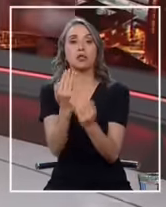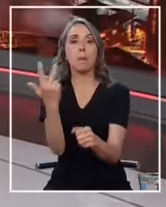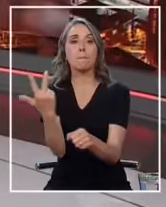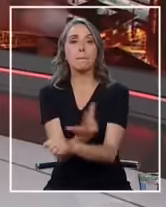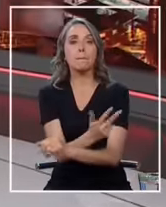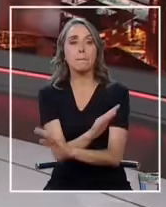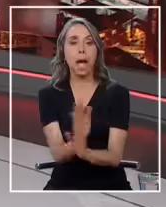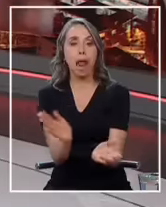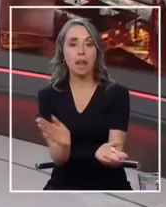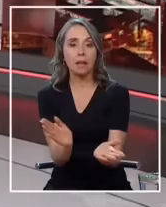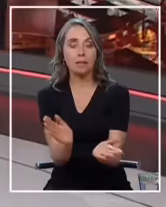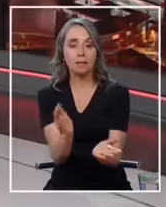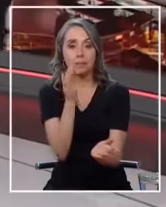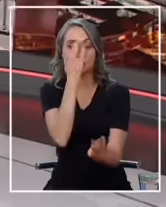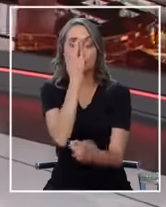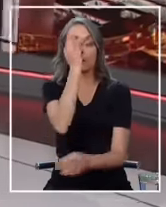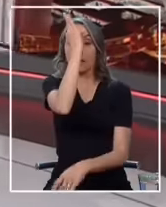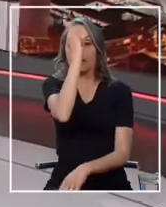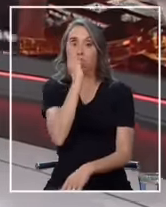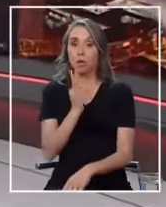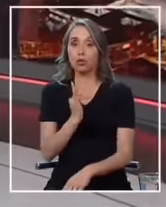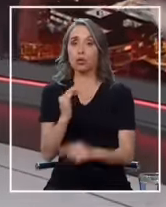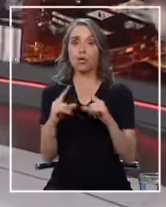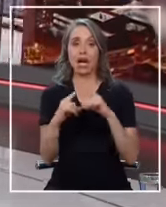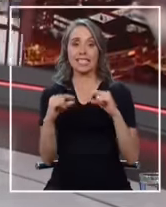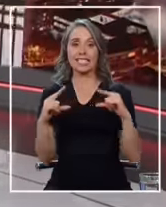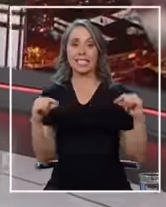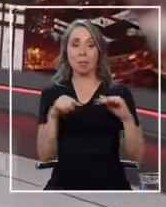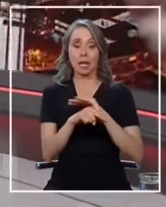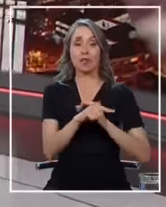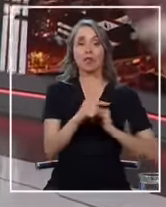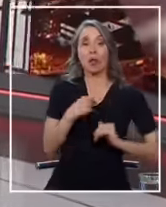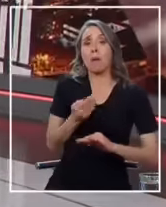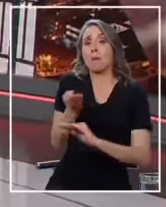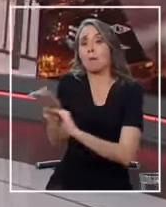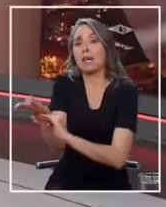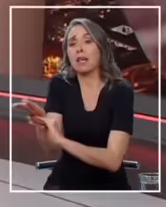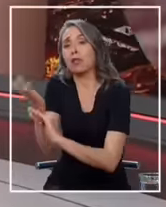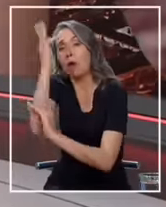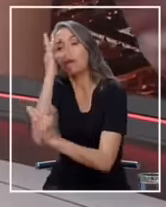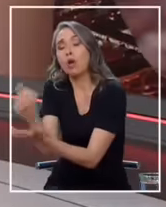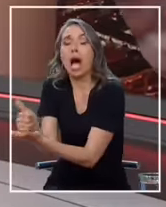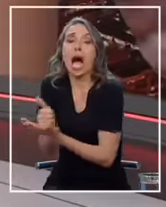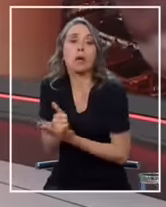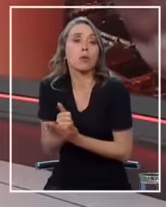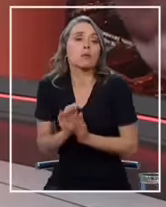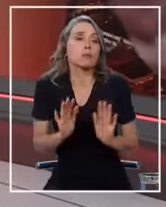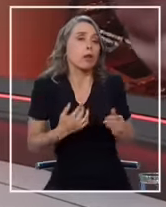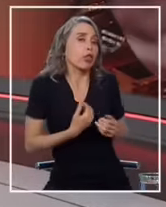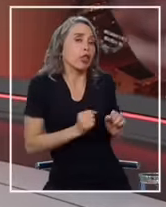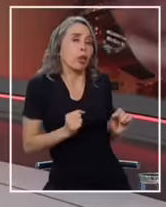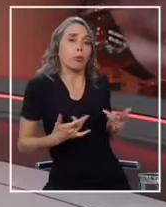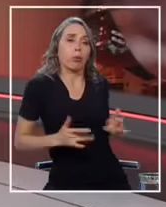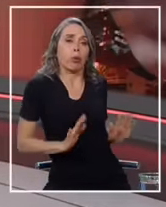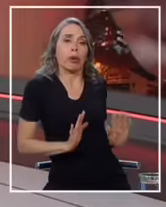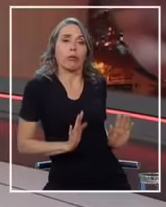malo. Y el personal de la estación al que le pidió ayuda le dijo que no podía andársela.